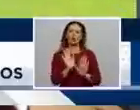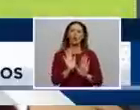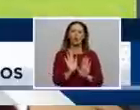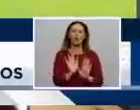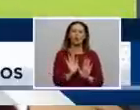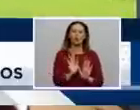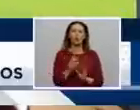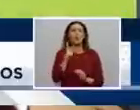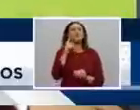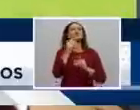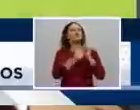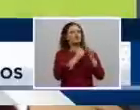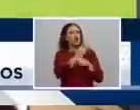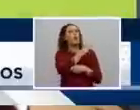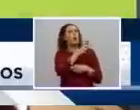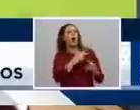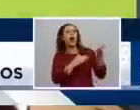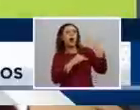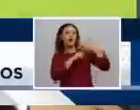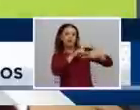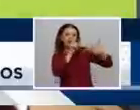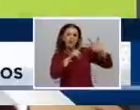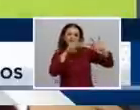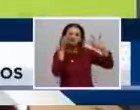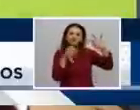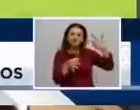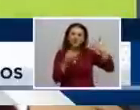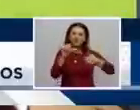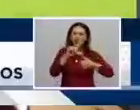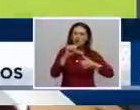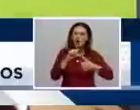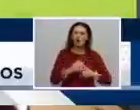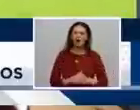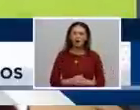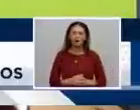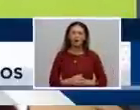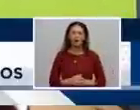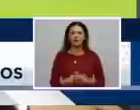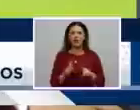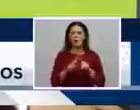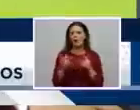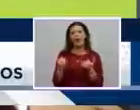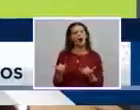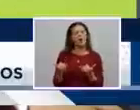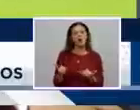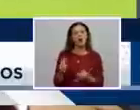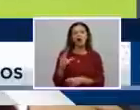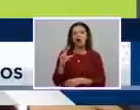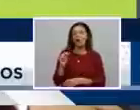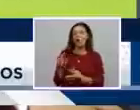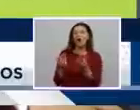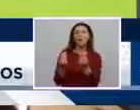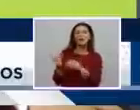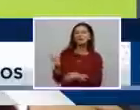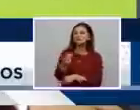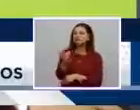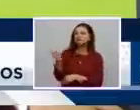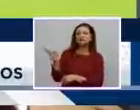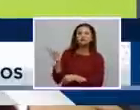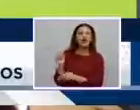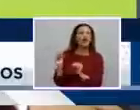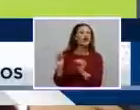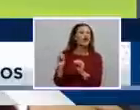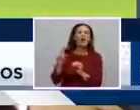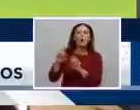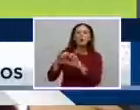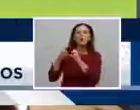nada. Por muchos años Costa Rica fue la tercera de Centroamérica. Pero hoy no le damos miedo ni siquiera